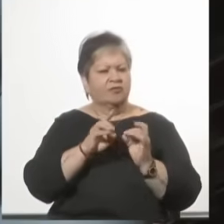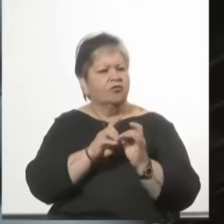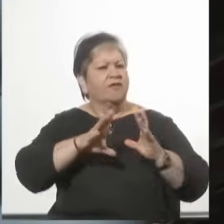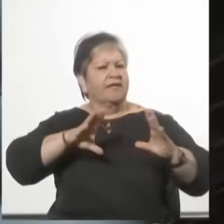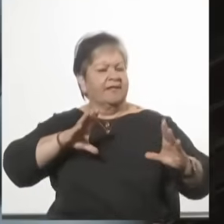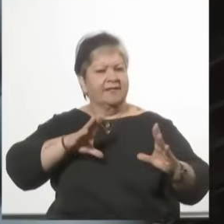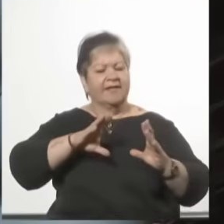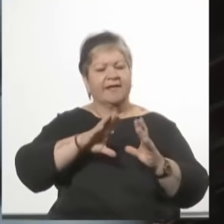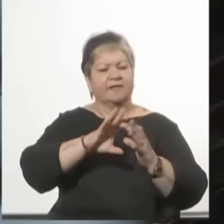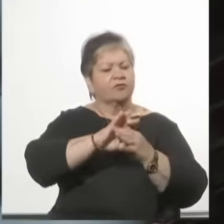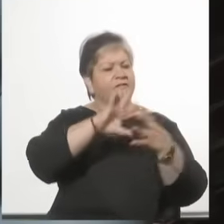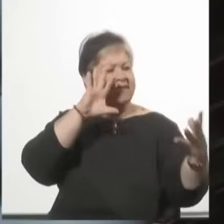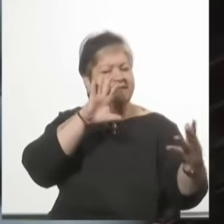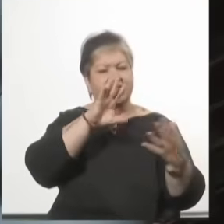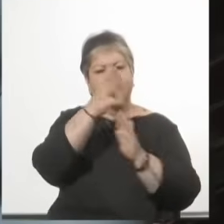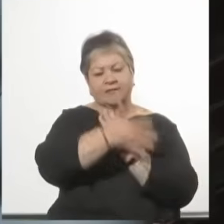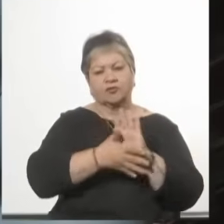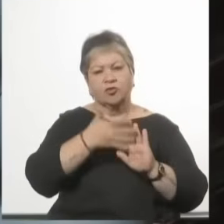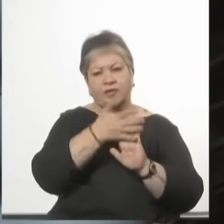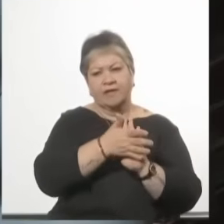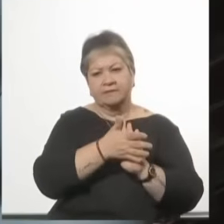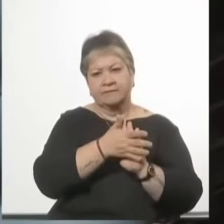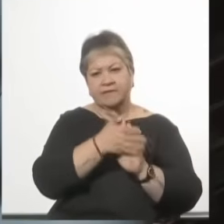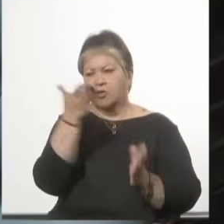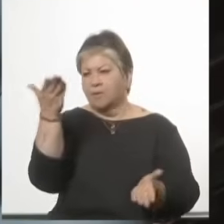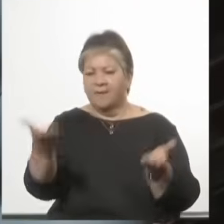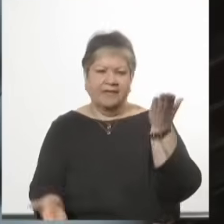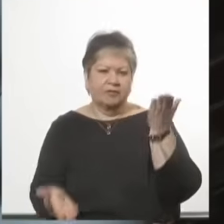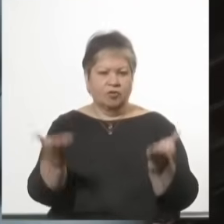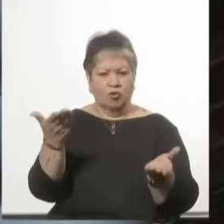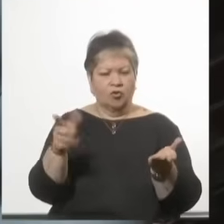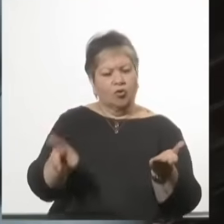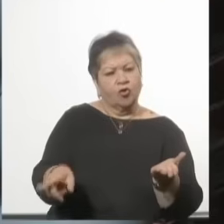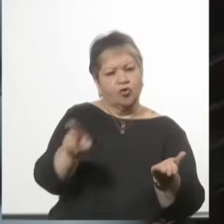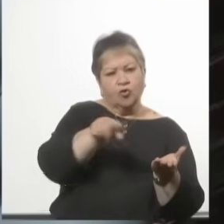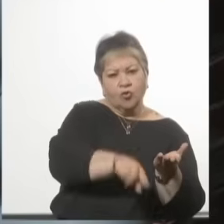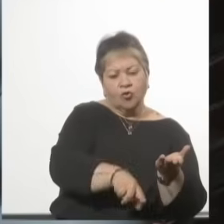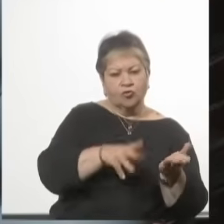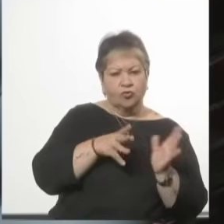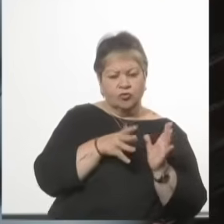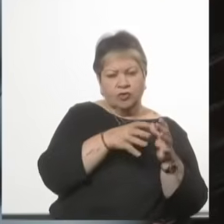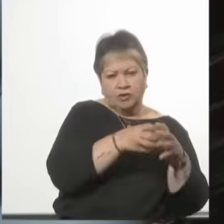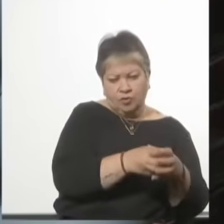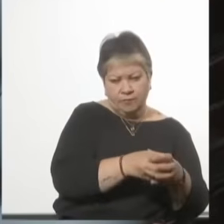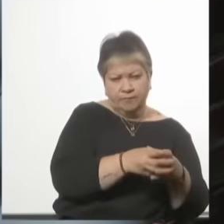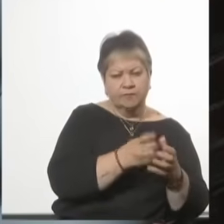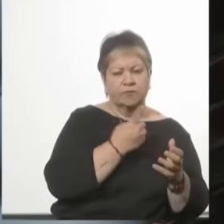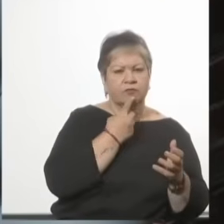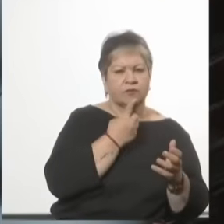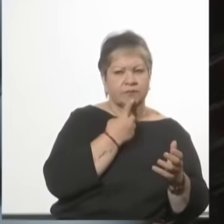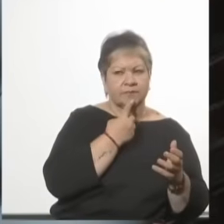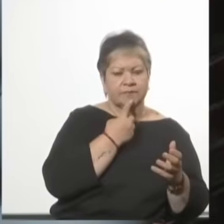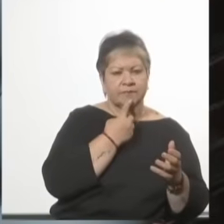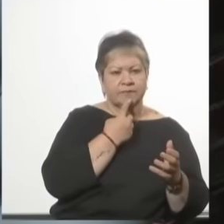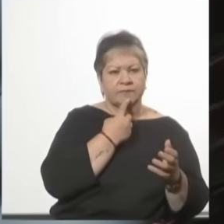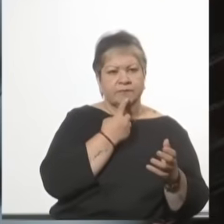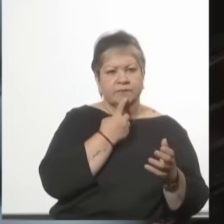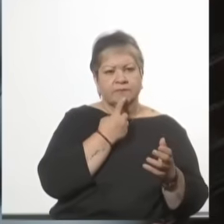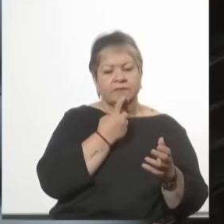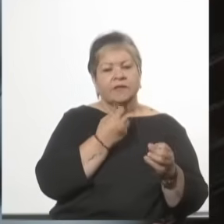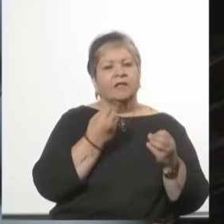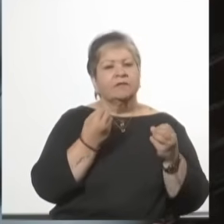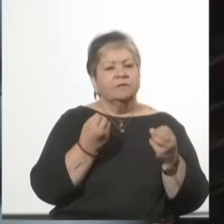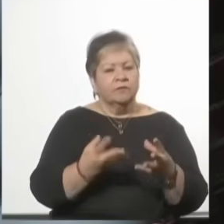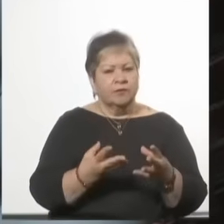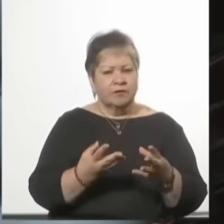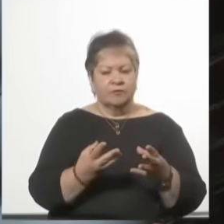protección de los recursos del país respecto de otro sector que está en contra de ello. De ahí que entendamos, resulta